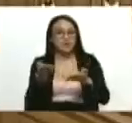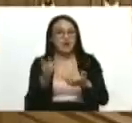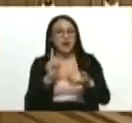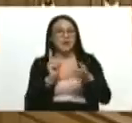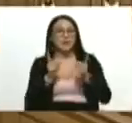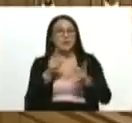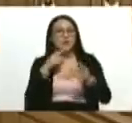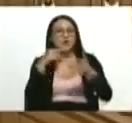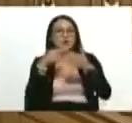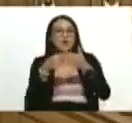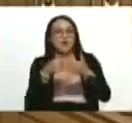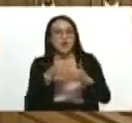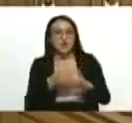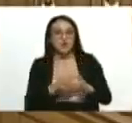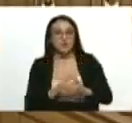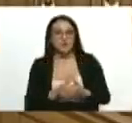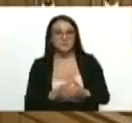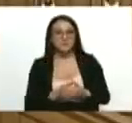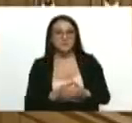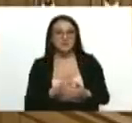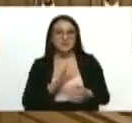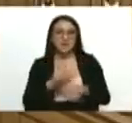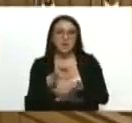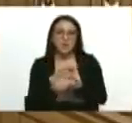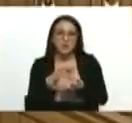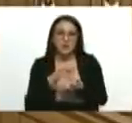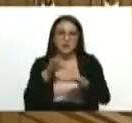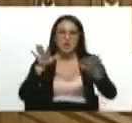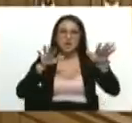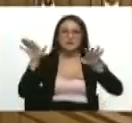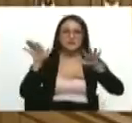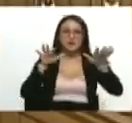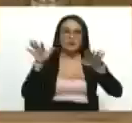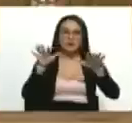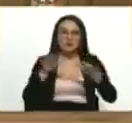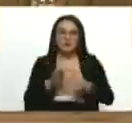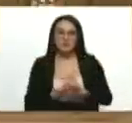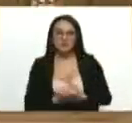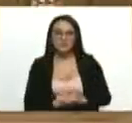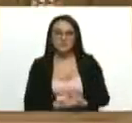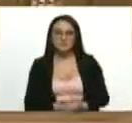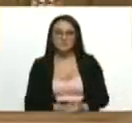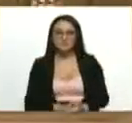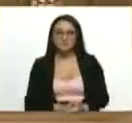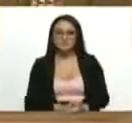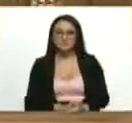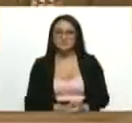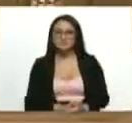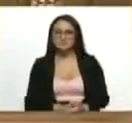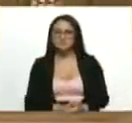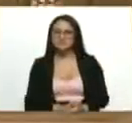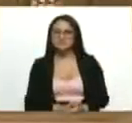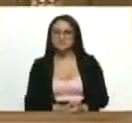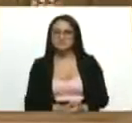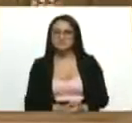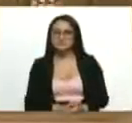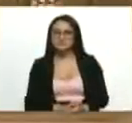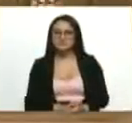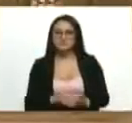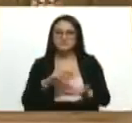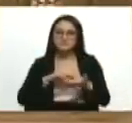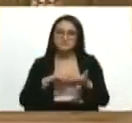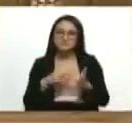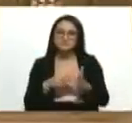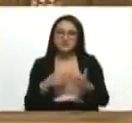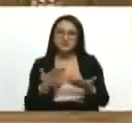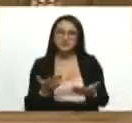nombramientos de gobiernos extranjeros, lo cual pudiera haber